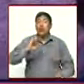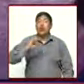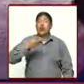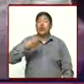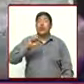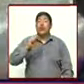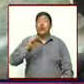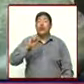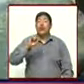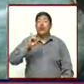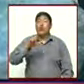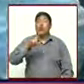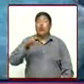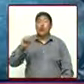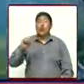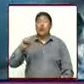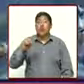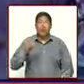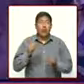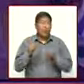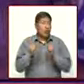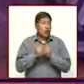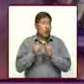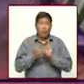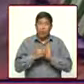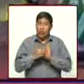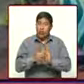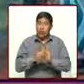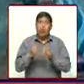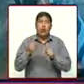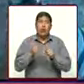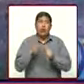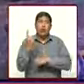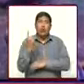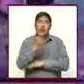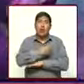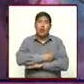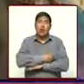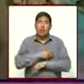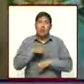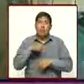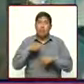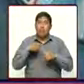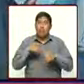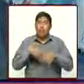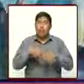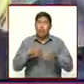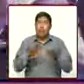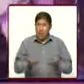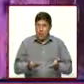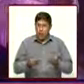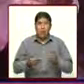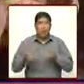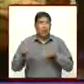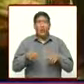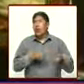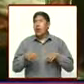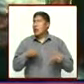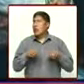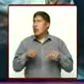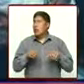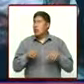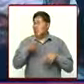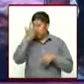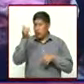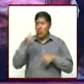Y creemos que el día de hoy estamos haciendo la demostración, el primer día de entrada de estos tres días que van a ser de Chutillos acá. El primer día está ya encabezado